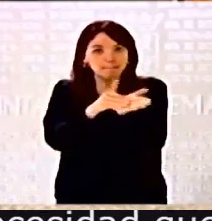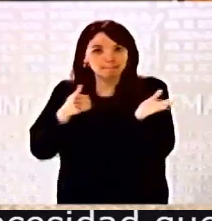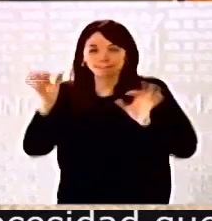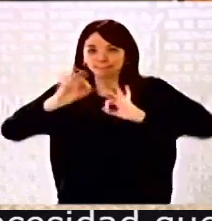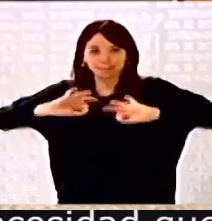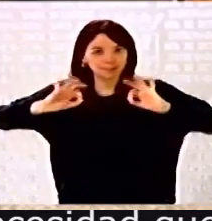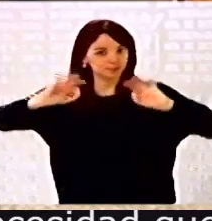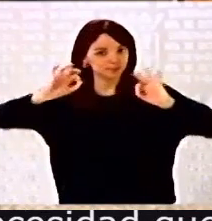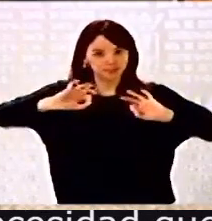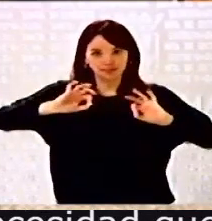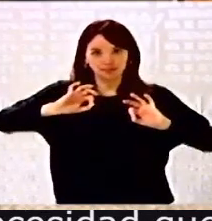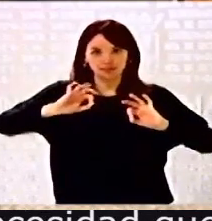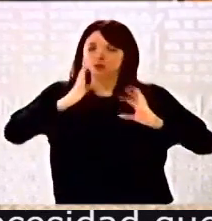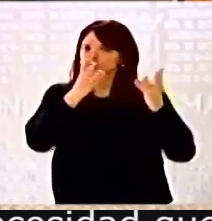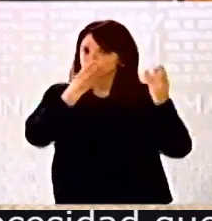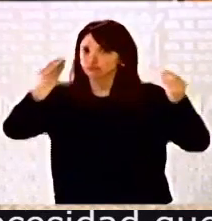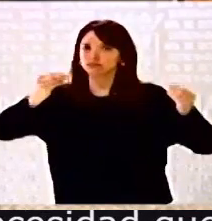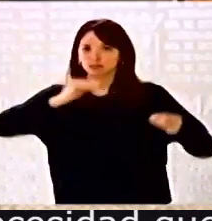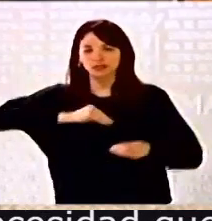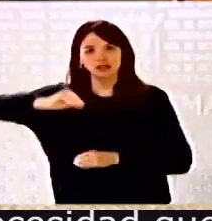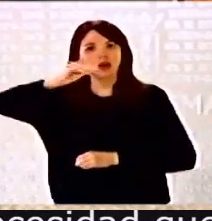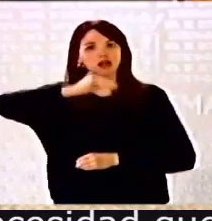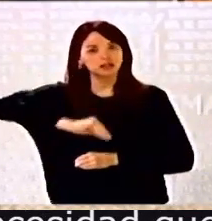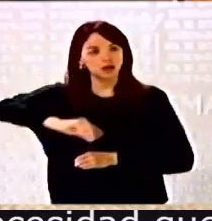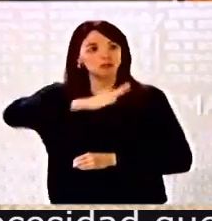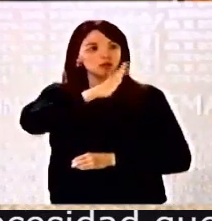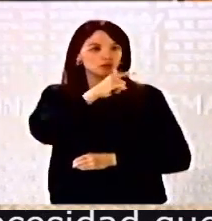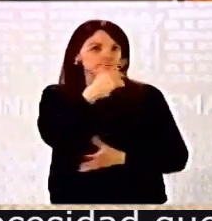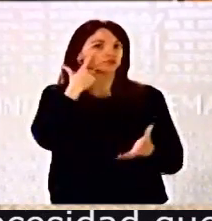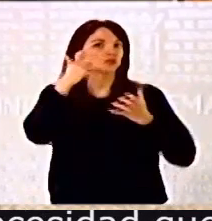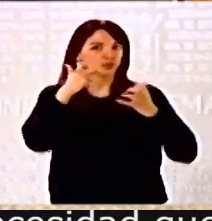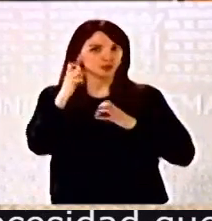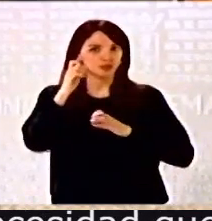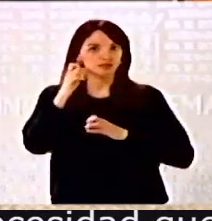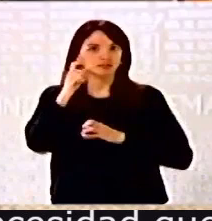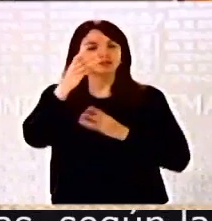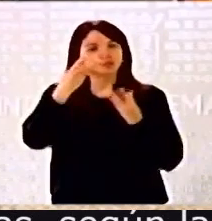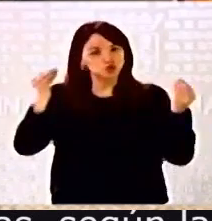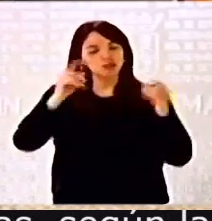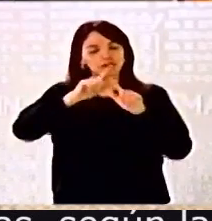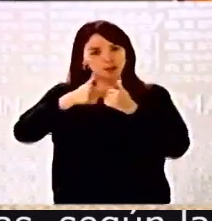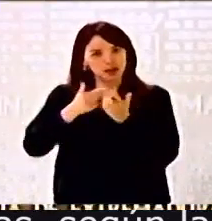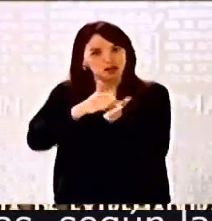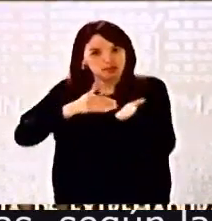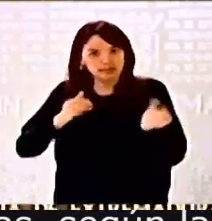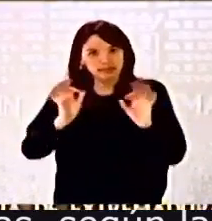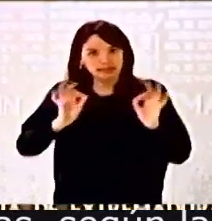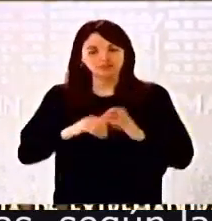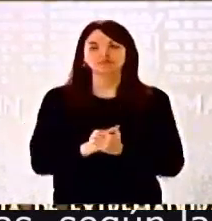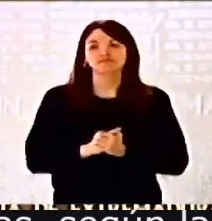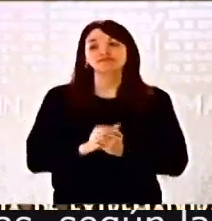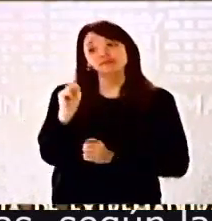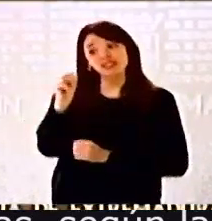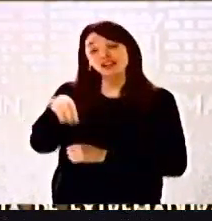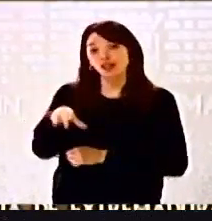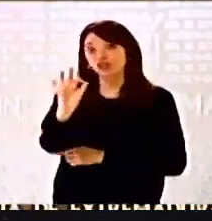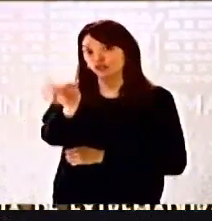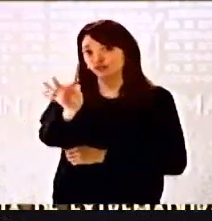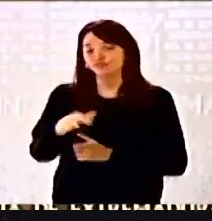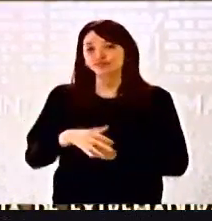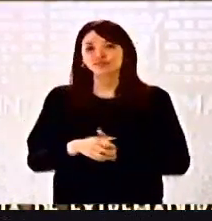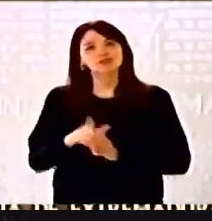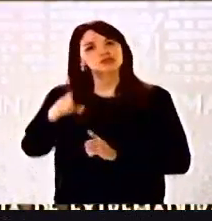región, que no son pocas, según las cifras que usted acaba de dar? Tienes razón, es verdad. Y sabes